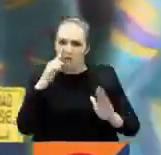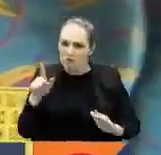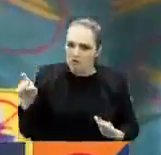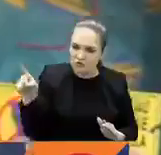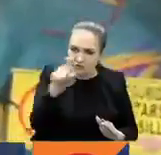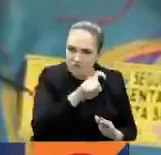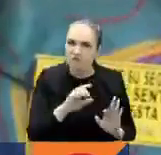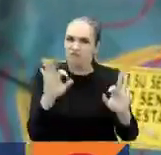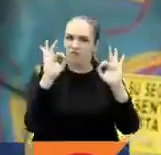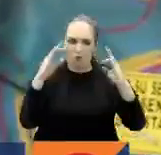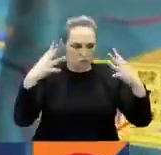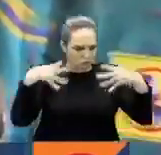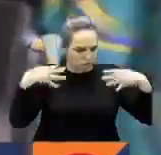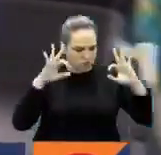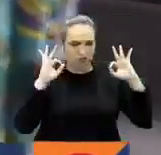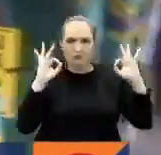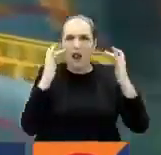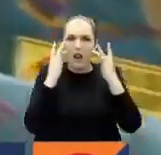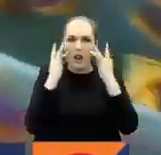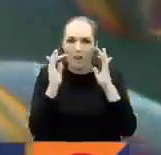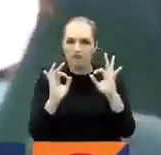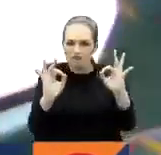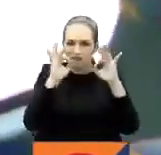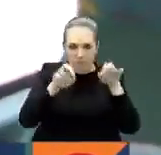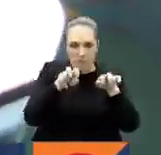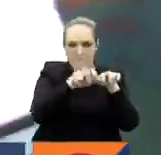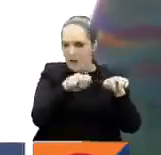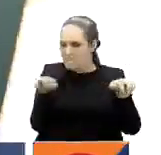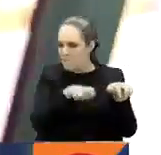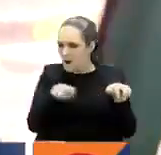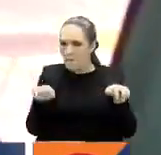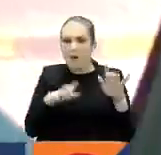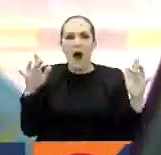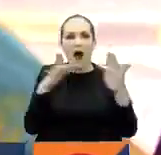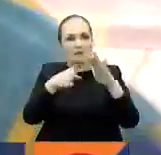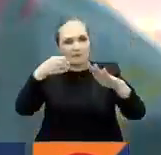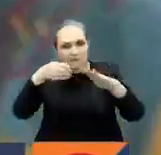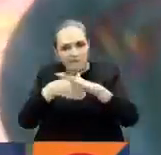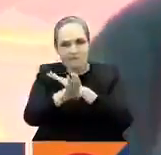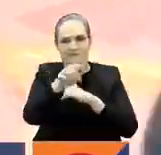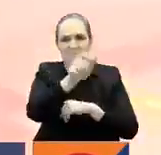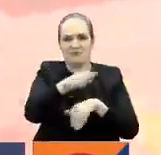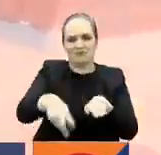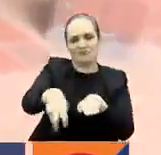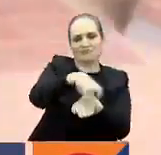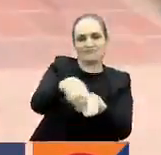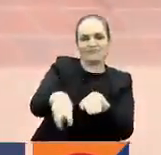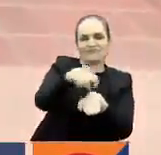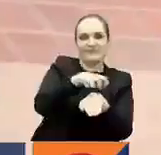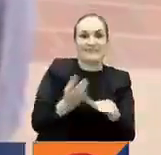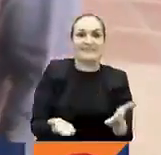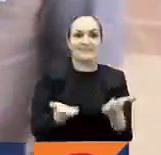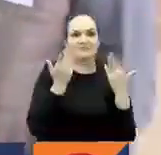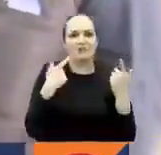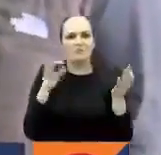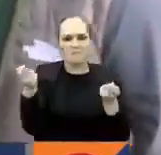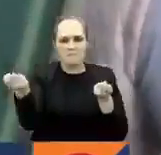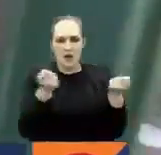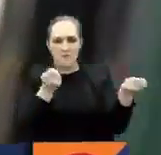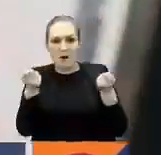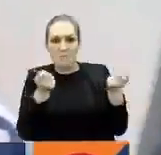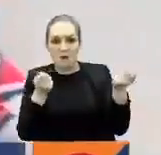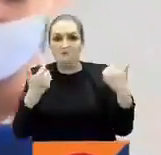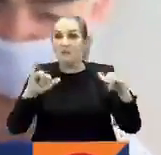bioseguridad para que efectivamente se haga la desinfección de los vehículos y también del ingreso de los pasajeros a los diferentes buses que a esta hora